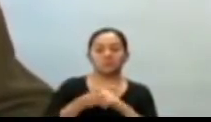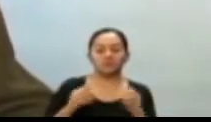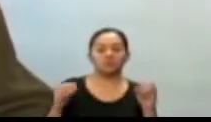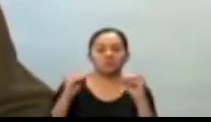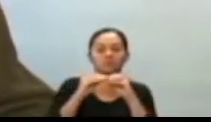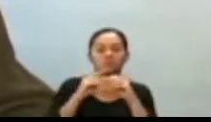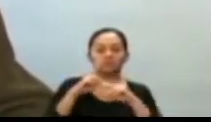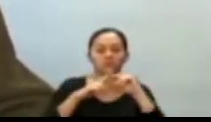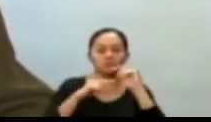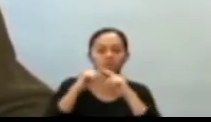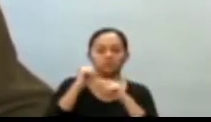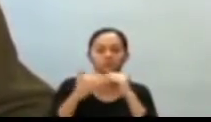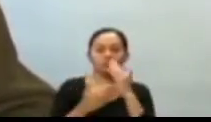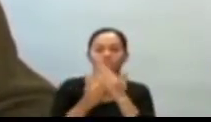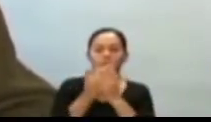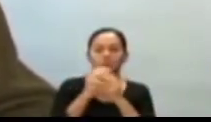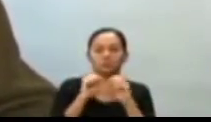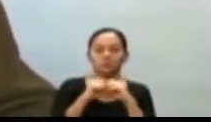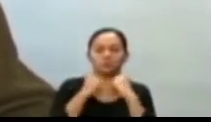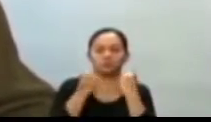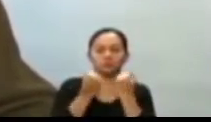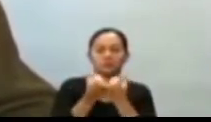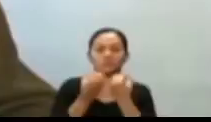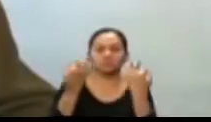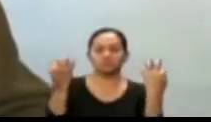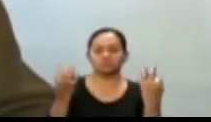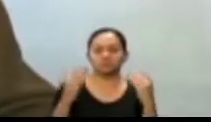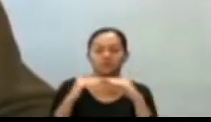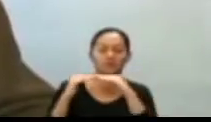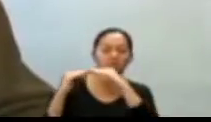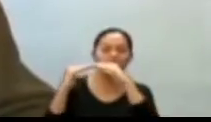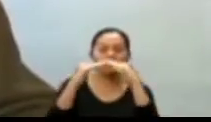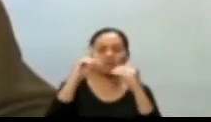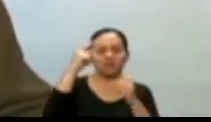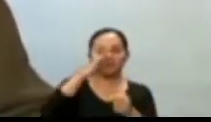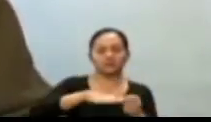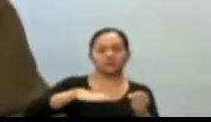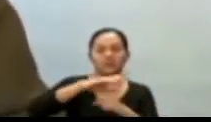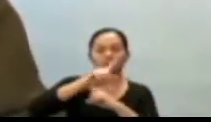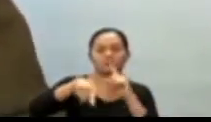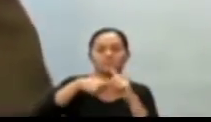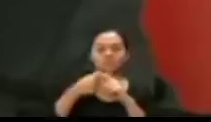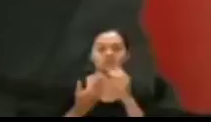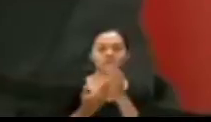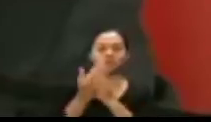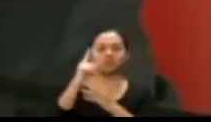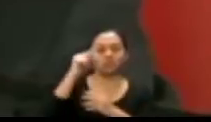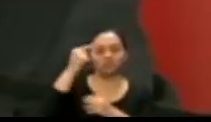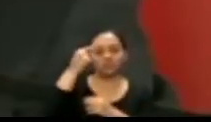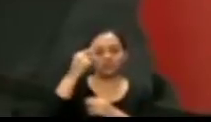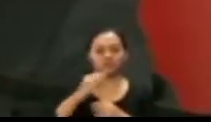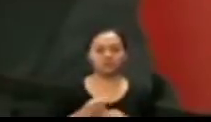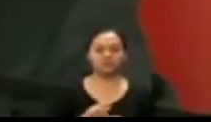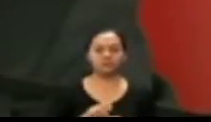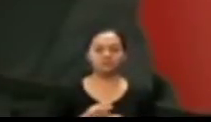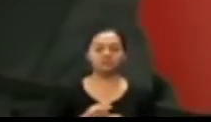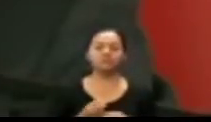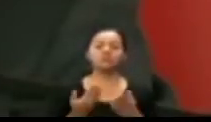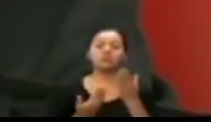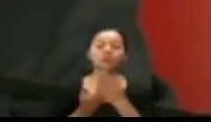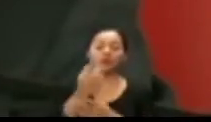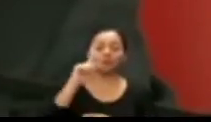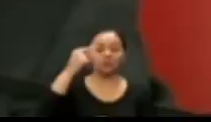la construcción de una nueva sociedad que sea equivalente a la construcción de un nuevo Estado y un nuevo gobierno. Un nuevo Estado, una nueva forma